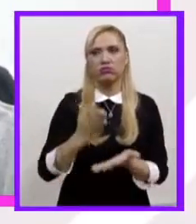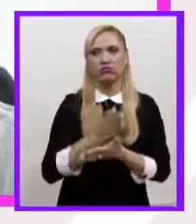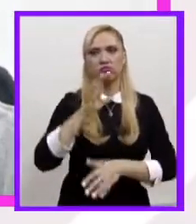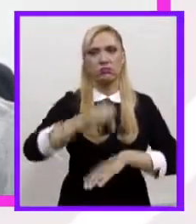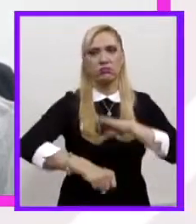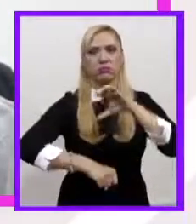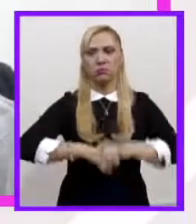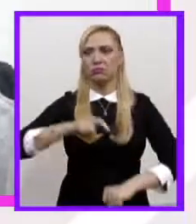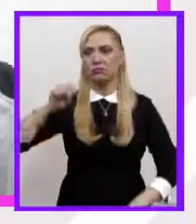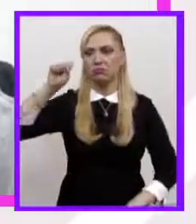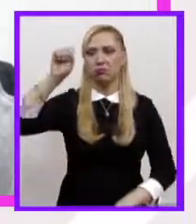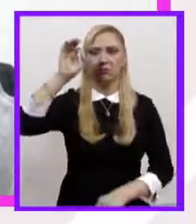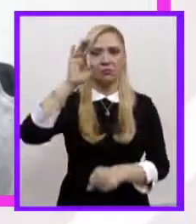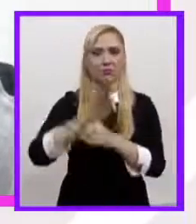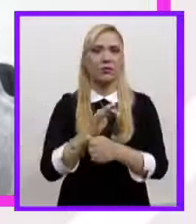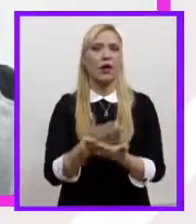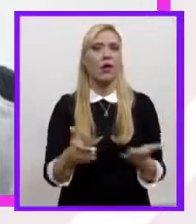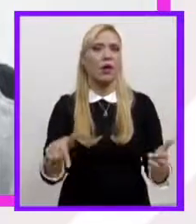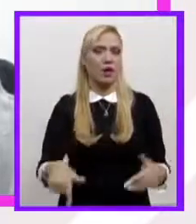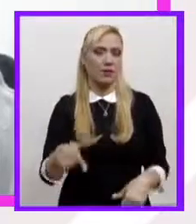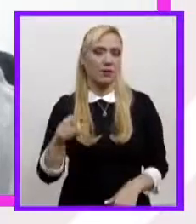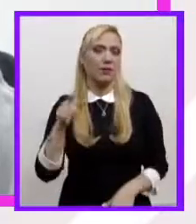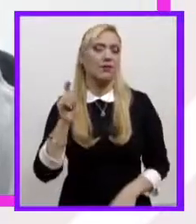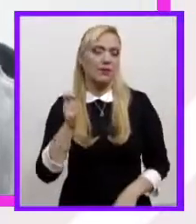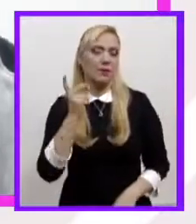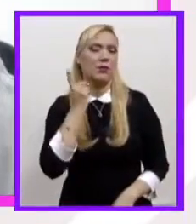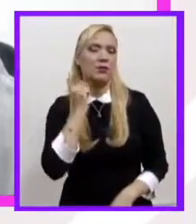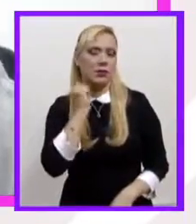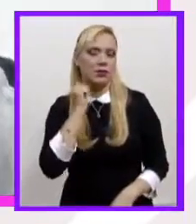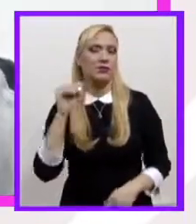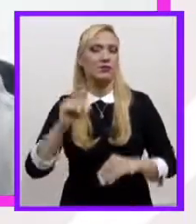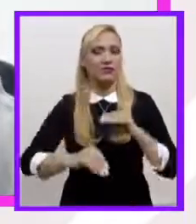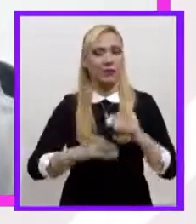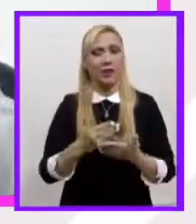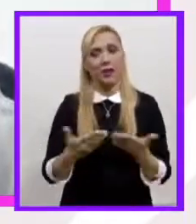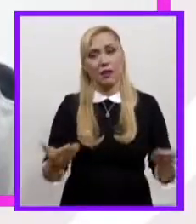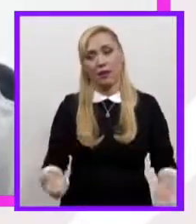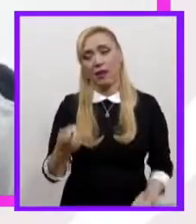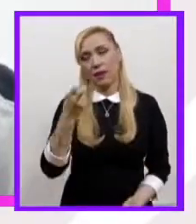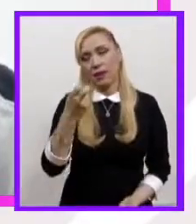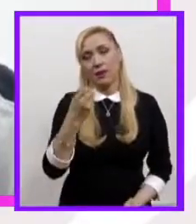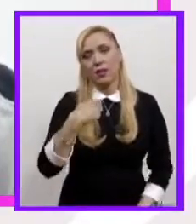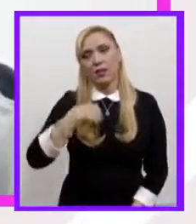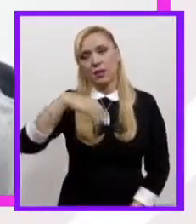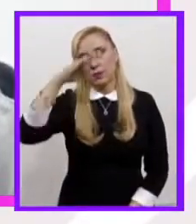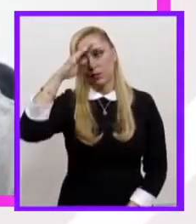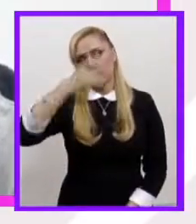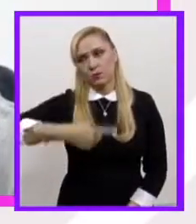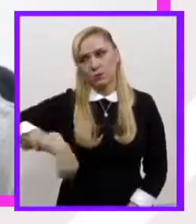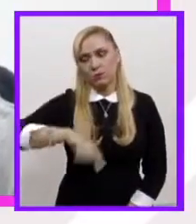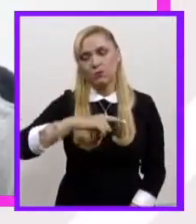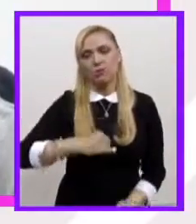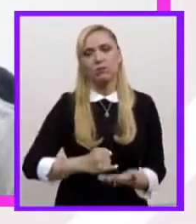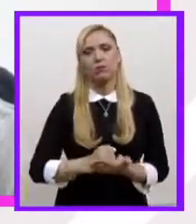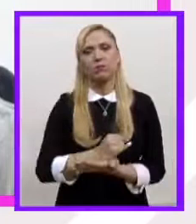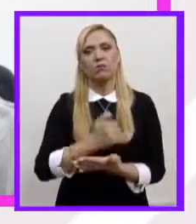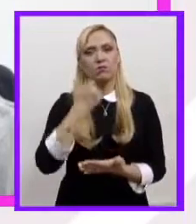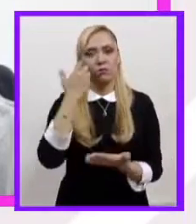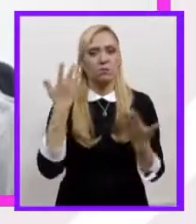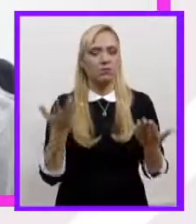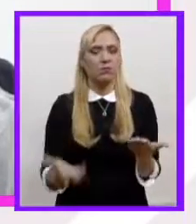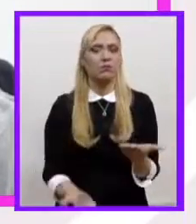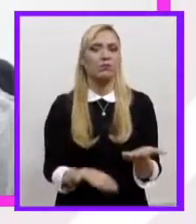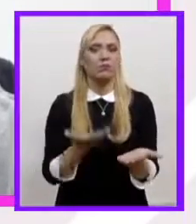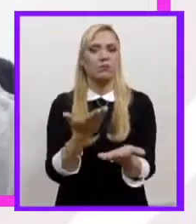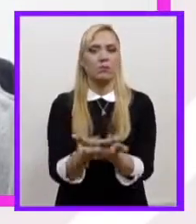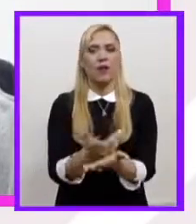se empieza a notar en el debate legislativo. Es una de las grandes razones por las que decidimos construir esta iniciativa.